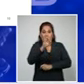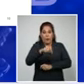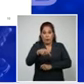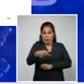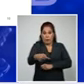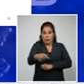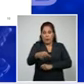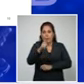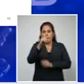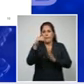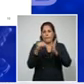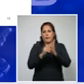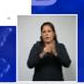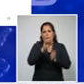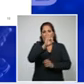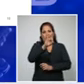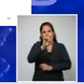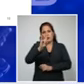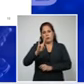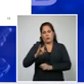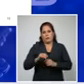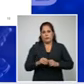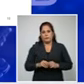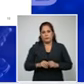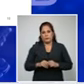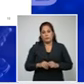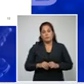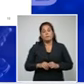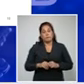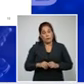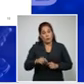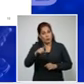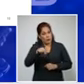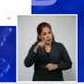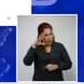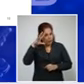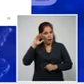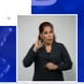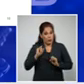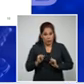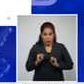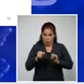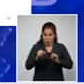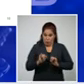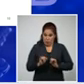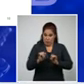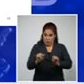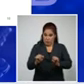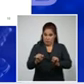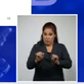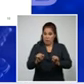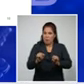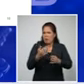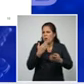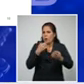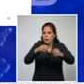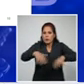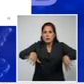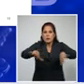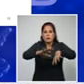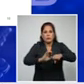de 1.089. Se darán cuenta con esta información de cómo tenemos que